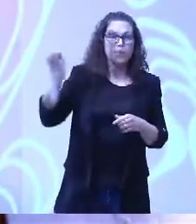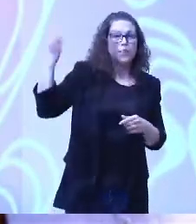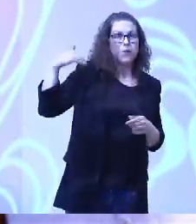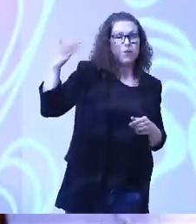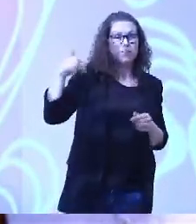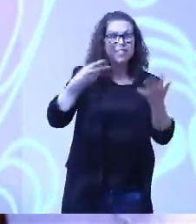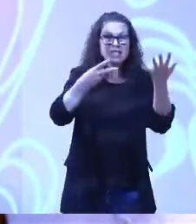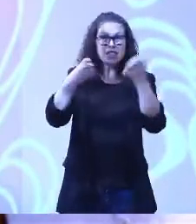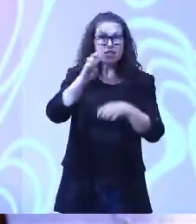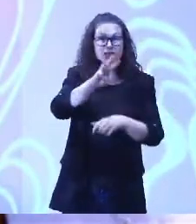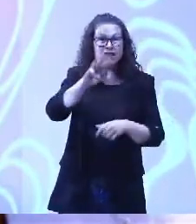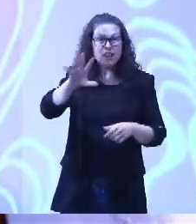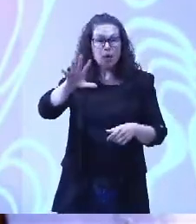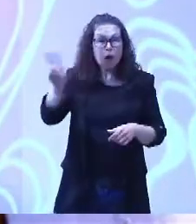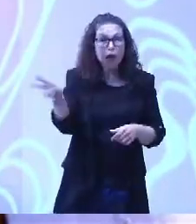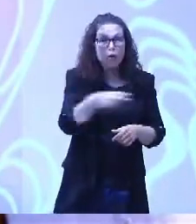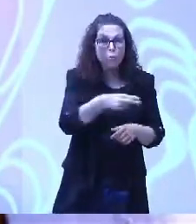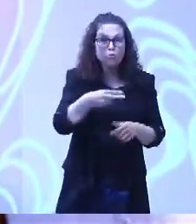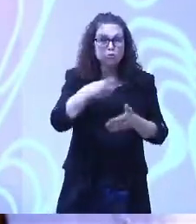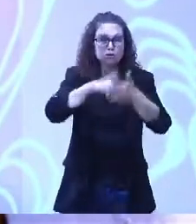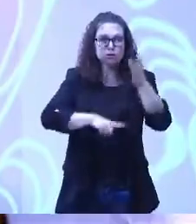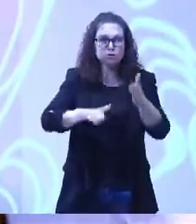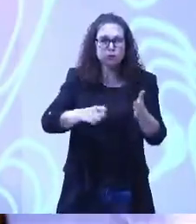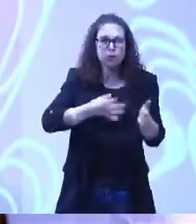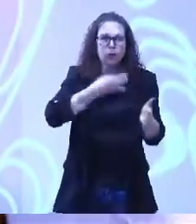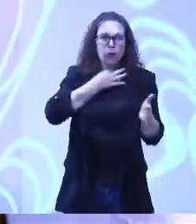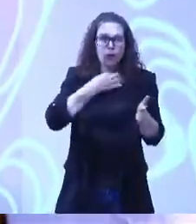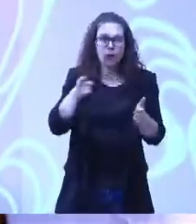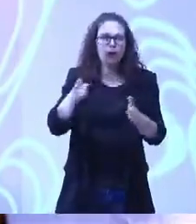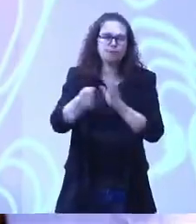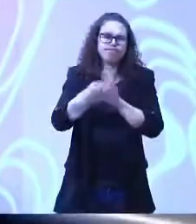con 735 euros al mes, ¿no?